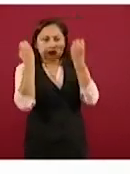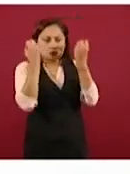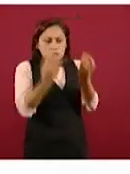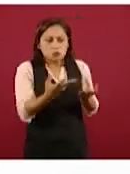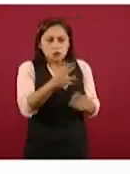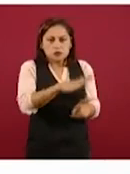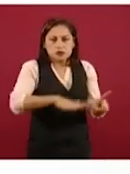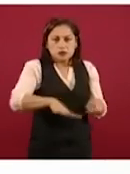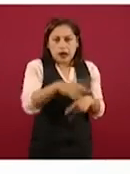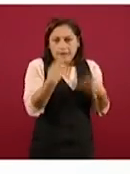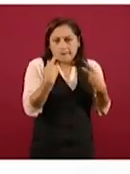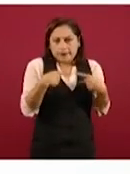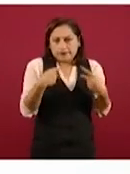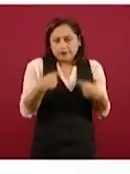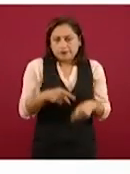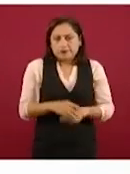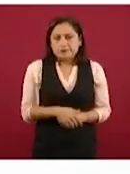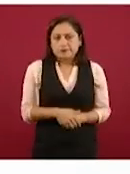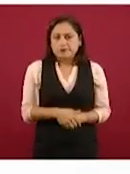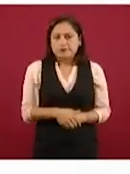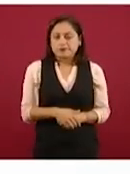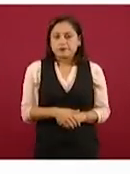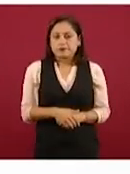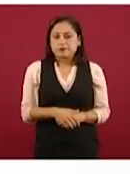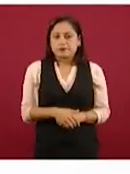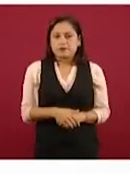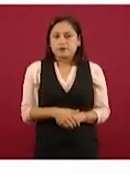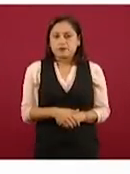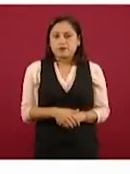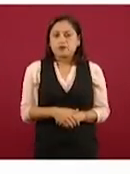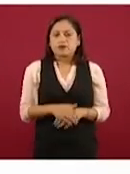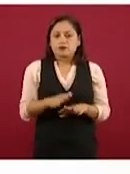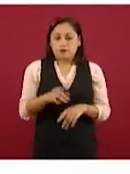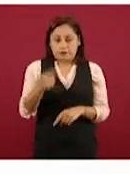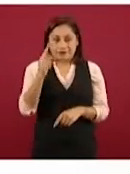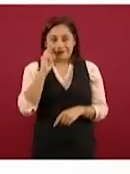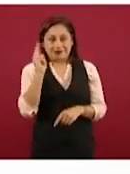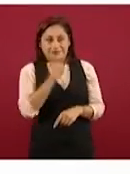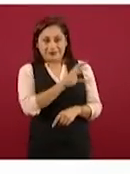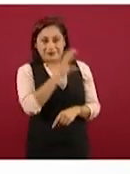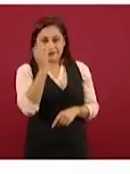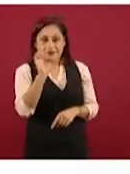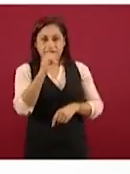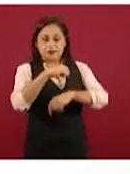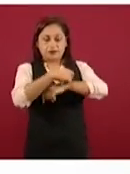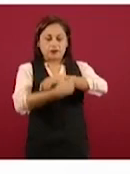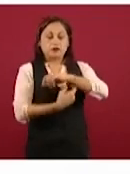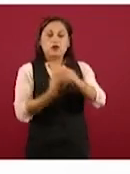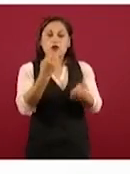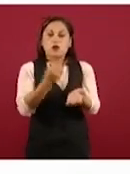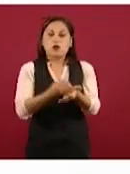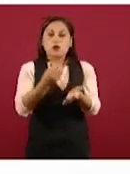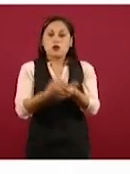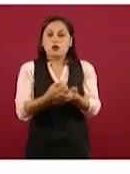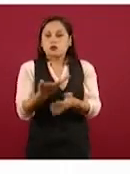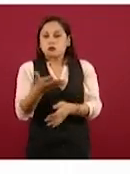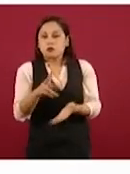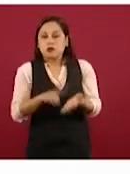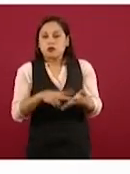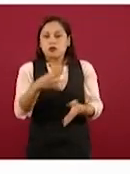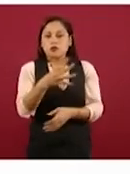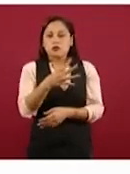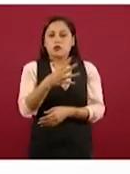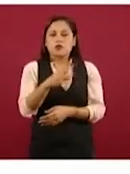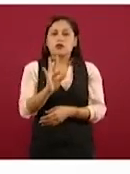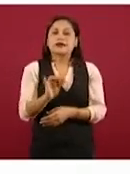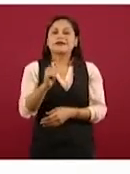dando a la ciudadanía. Y ahí pueden ver un brazalete de oro de 47.700 pesos en